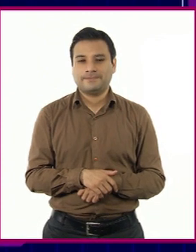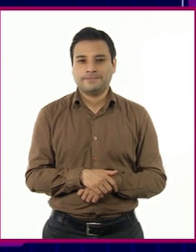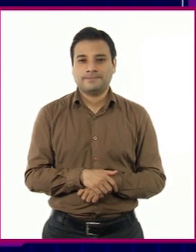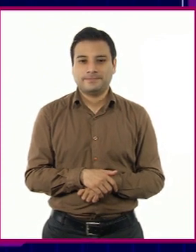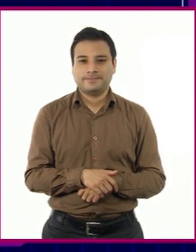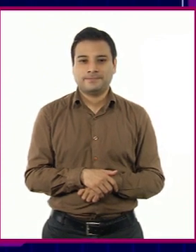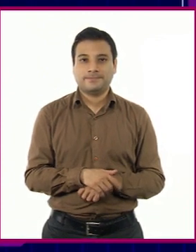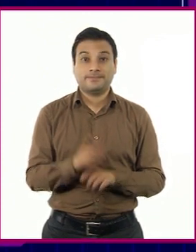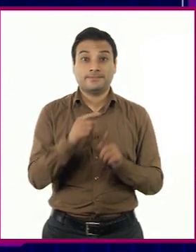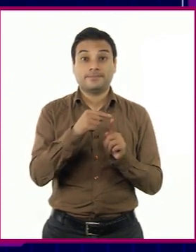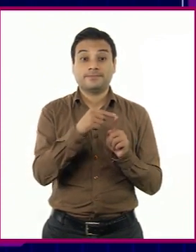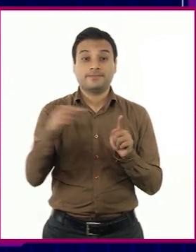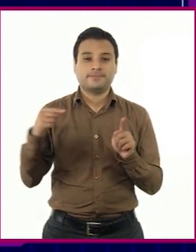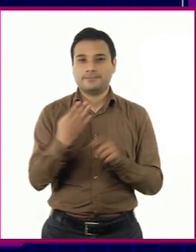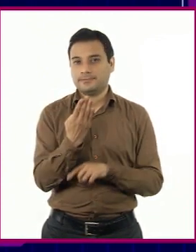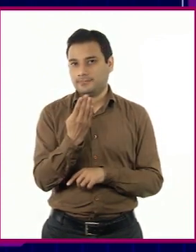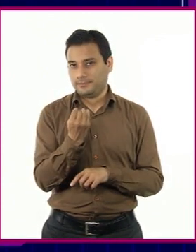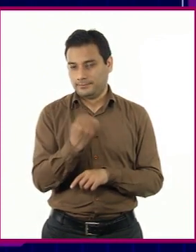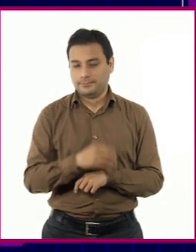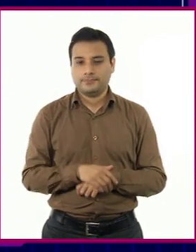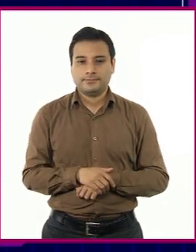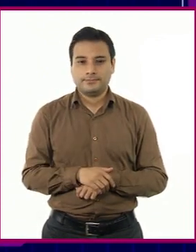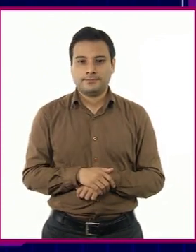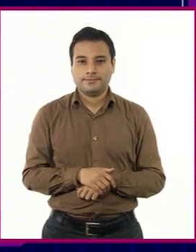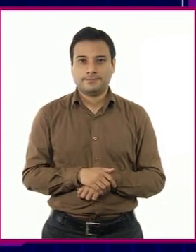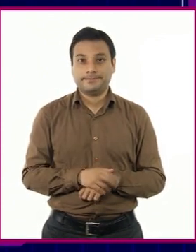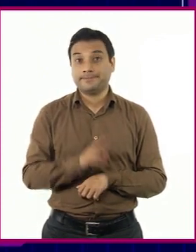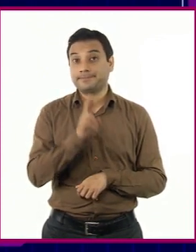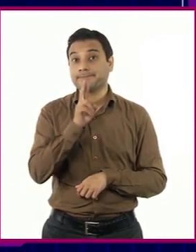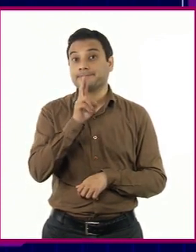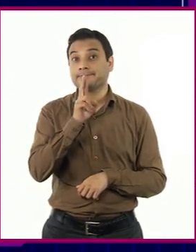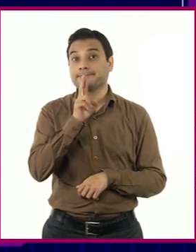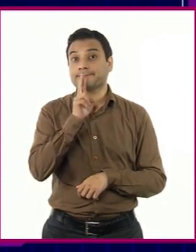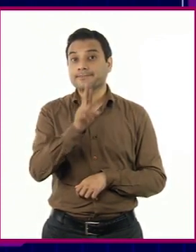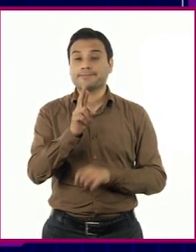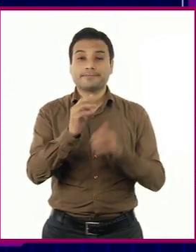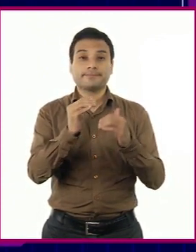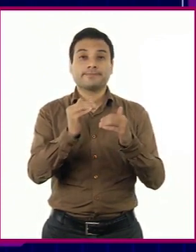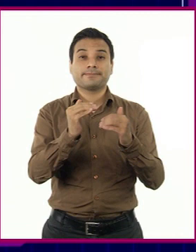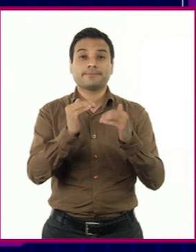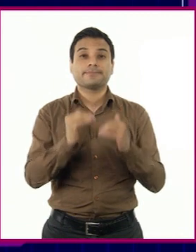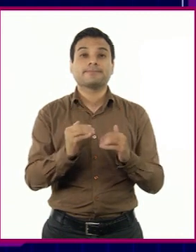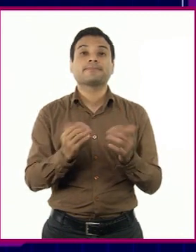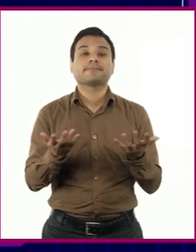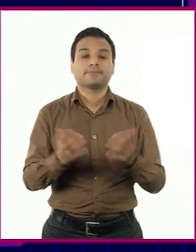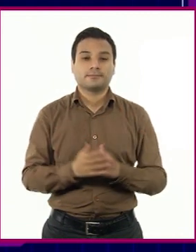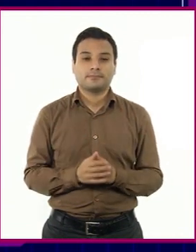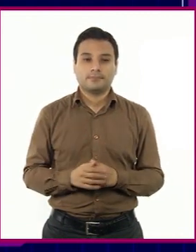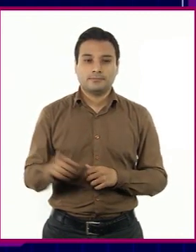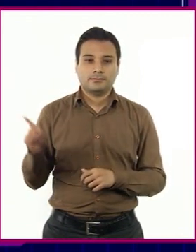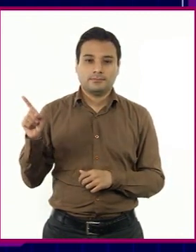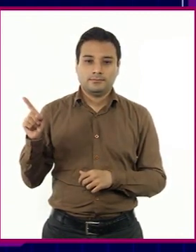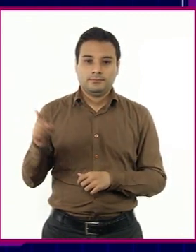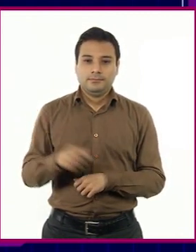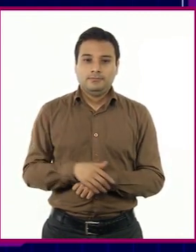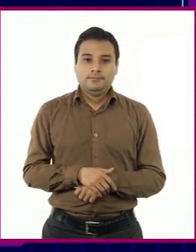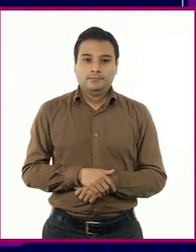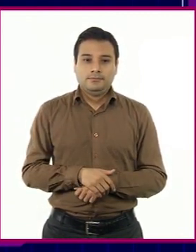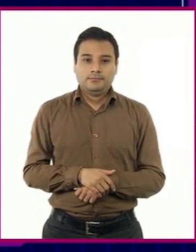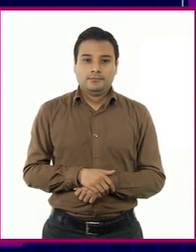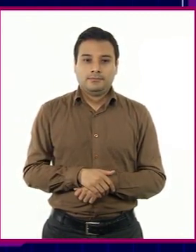1.91, todo entre 9, que es el total de datos. Igual a